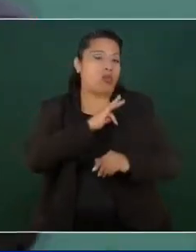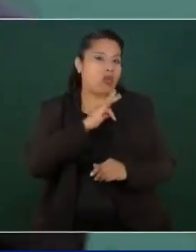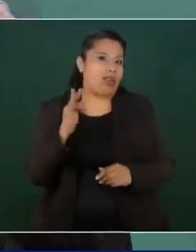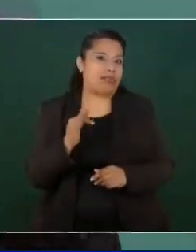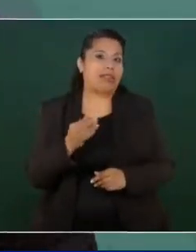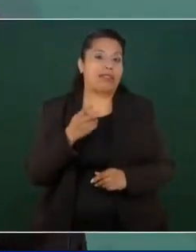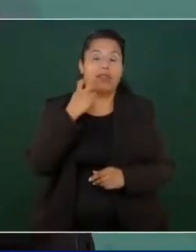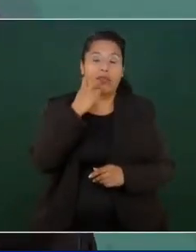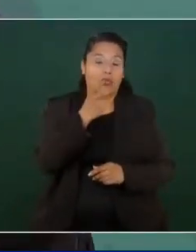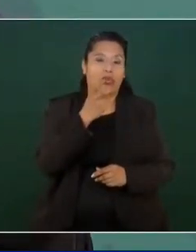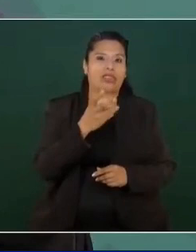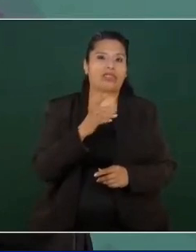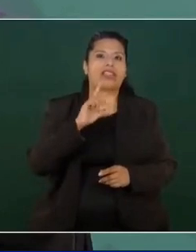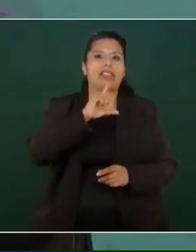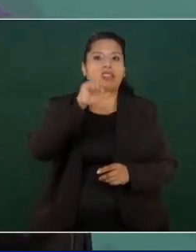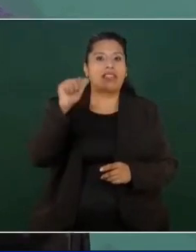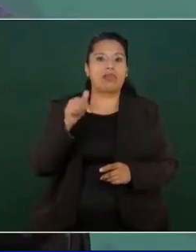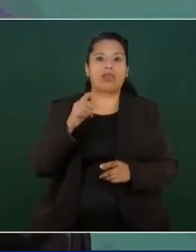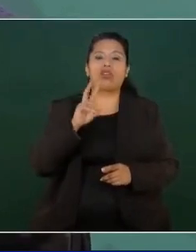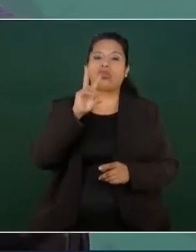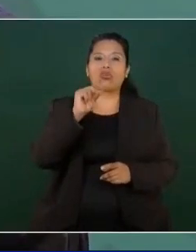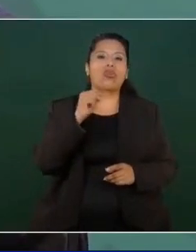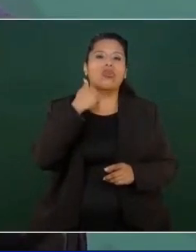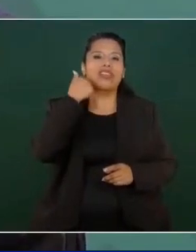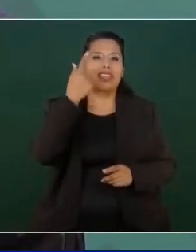no aumentaron los salarios.